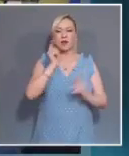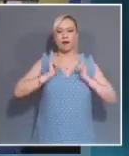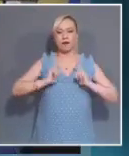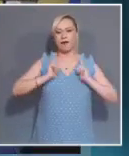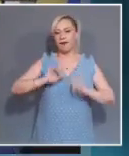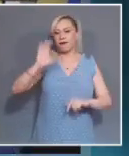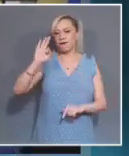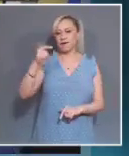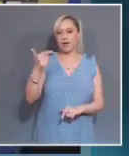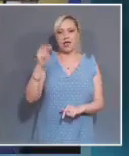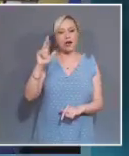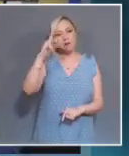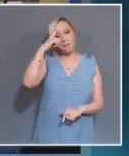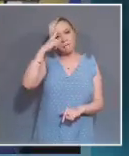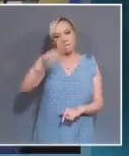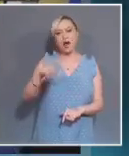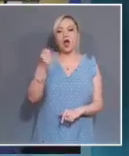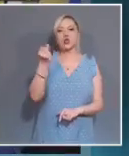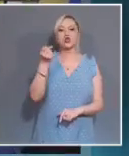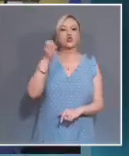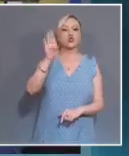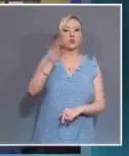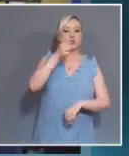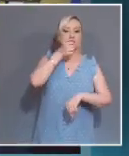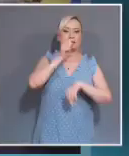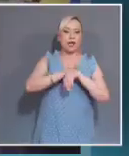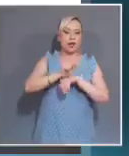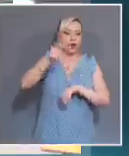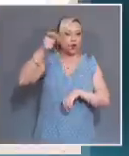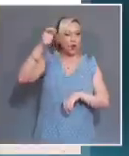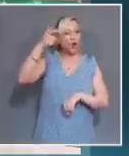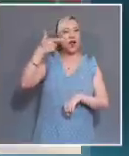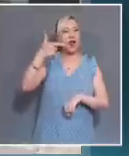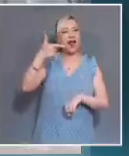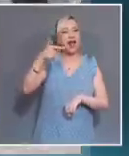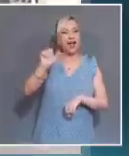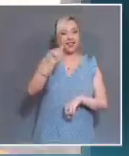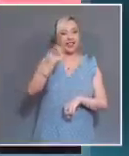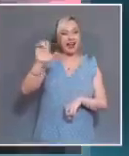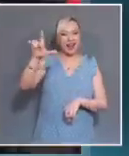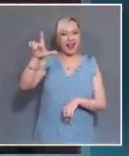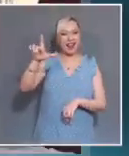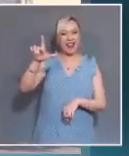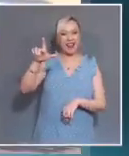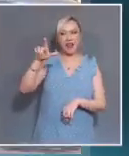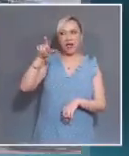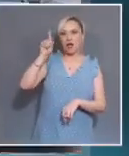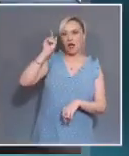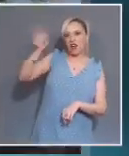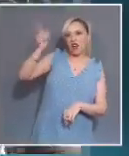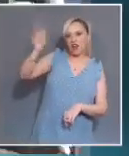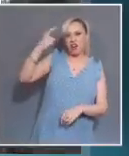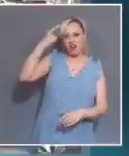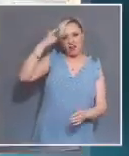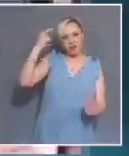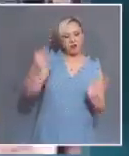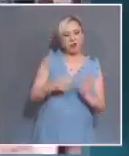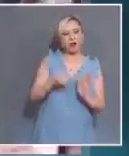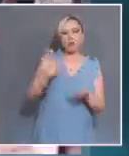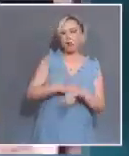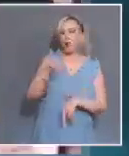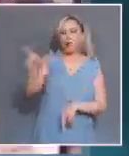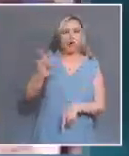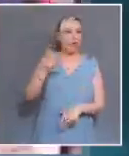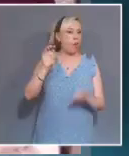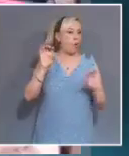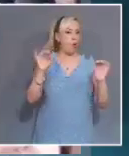del subsecretario de Salud, Hugo López-Gatell, y otros funcionarios por omisión e incumplimiento de sus obligaciones, lo que ocasionó la